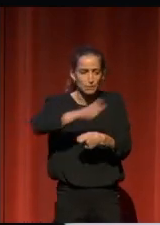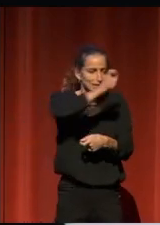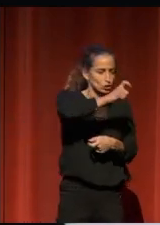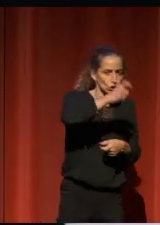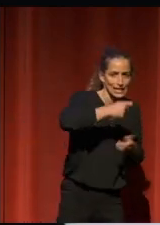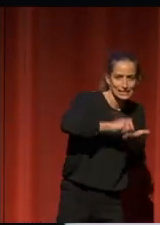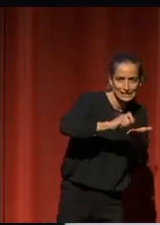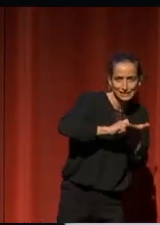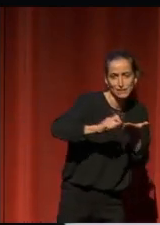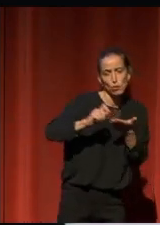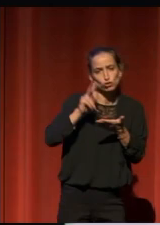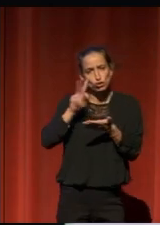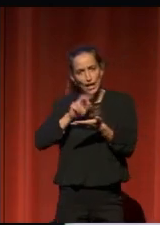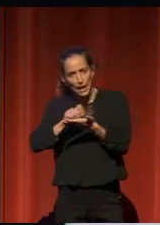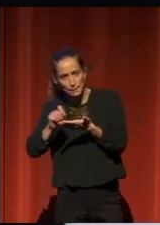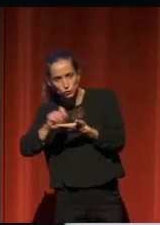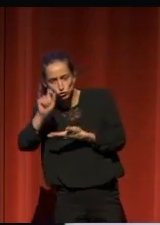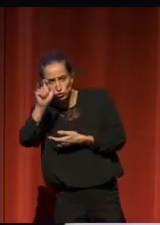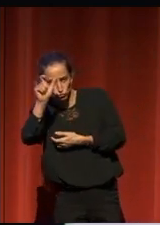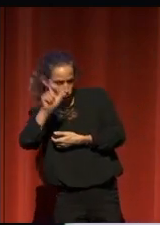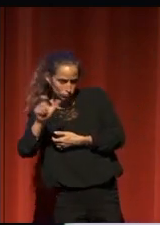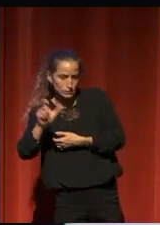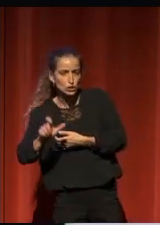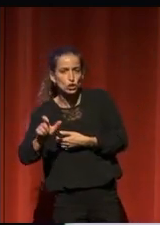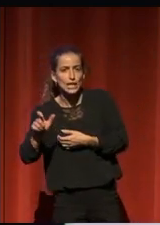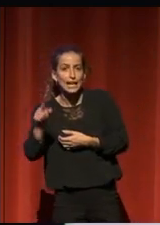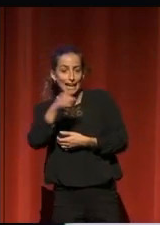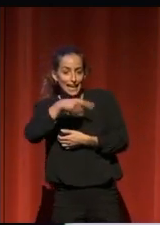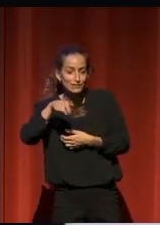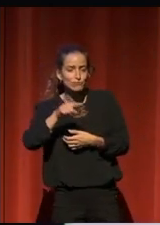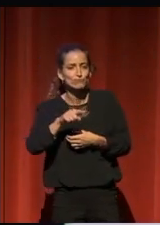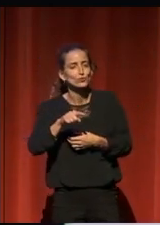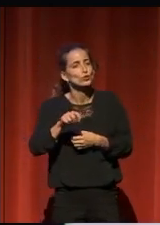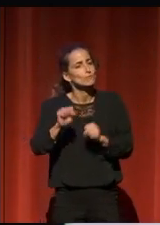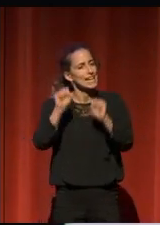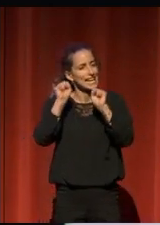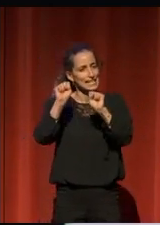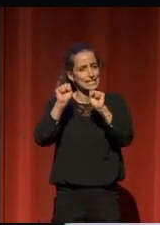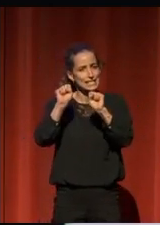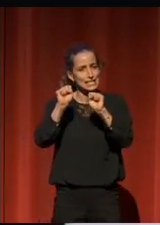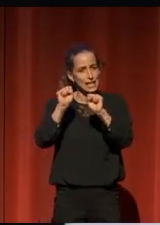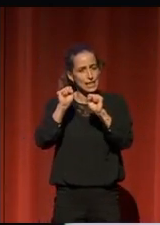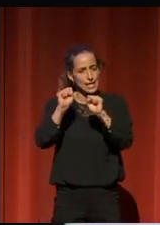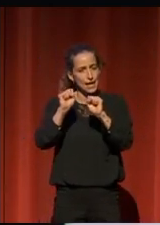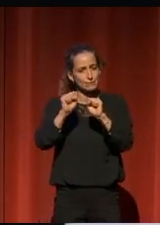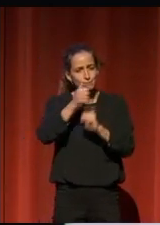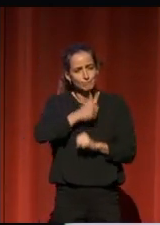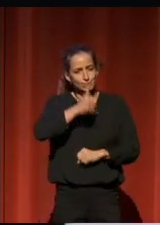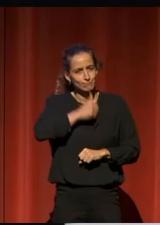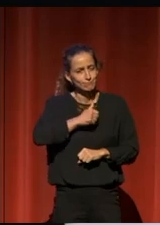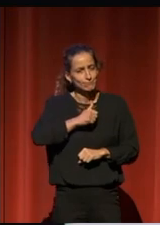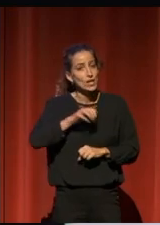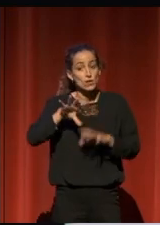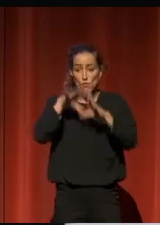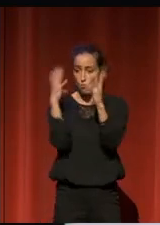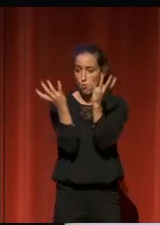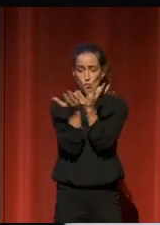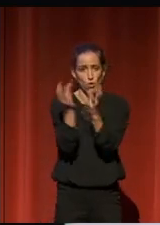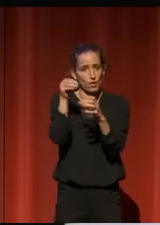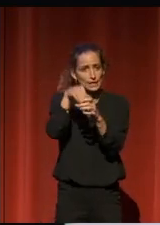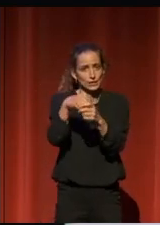quienes leemos, resistencia a la inclemencia de un mundo demasiado vulgar, pero en el